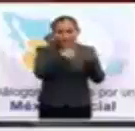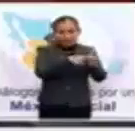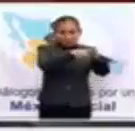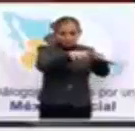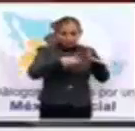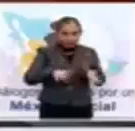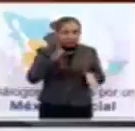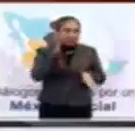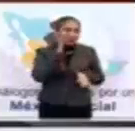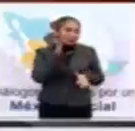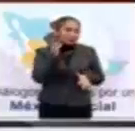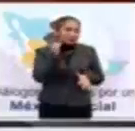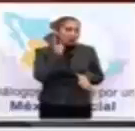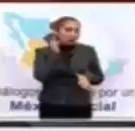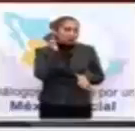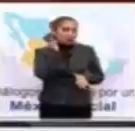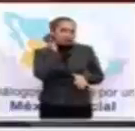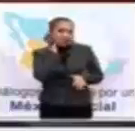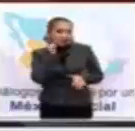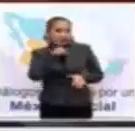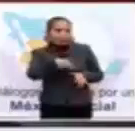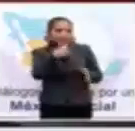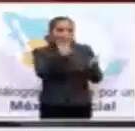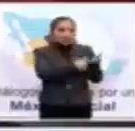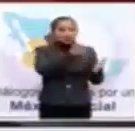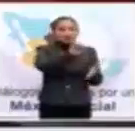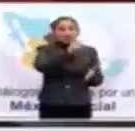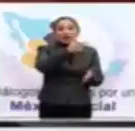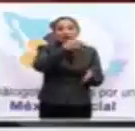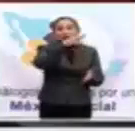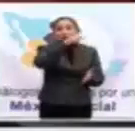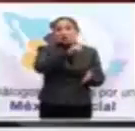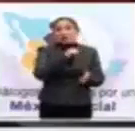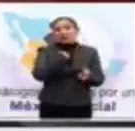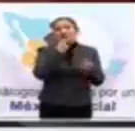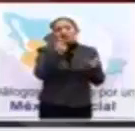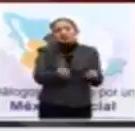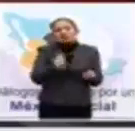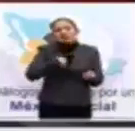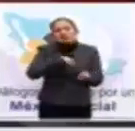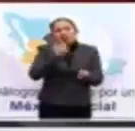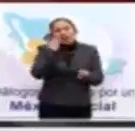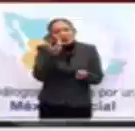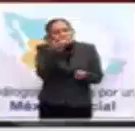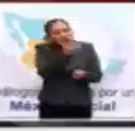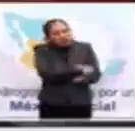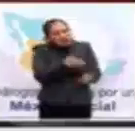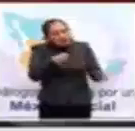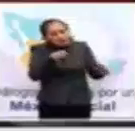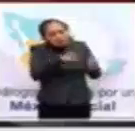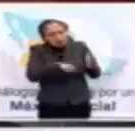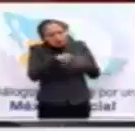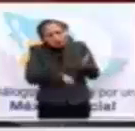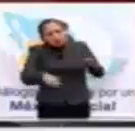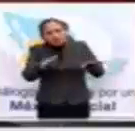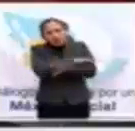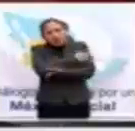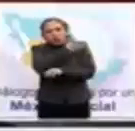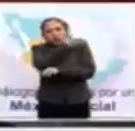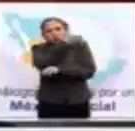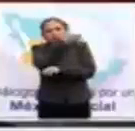Congreso, por supuesto en el Ejecutivo, en Zagarpa, es exactamente qué queremos con una reforma al campo,